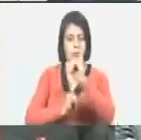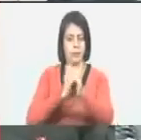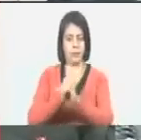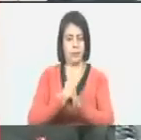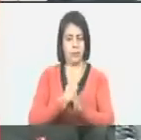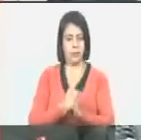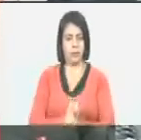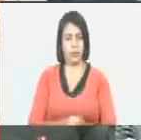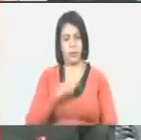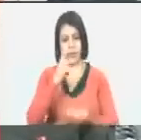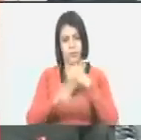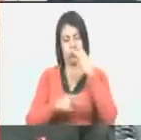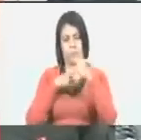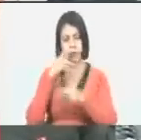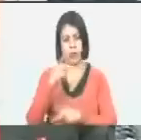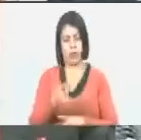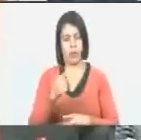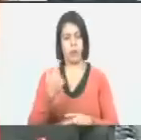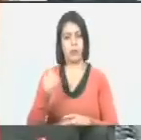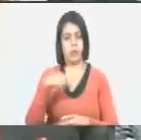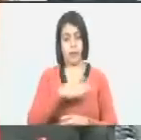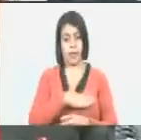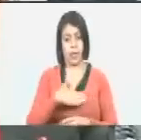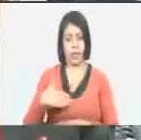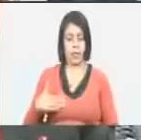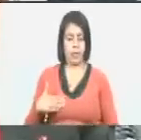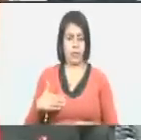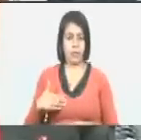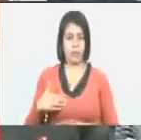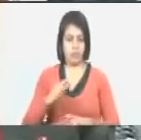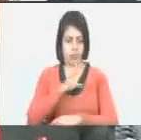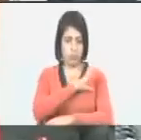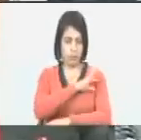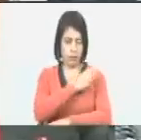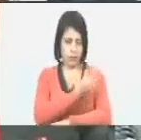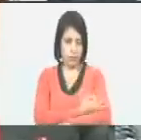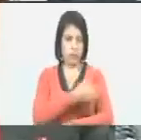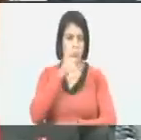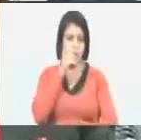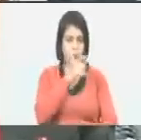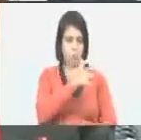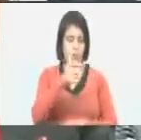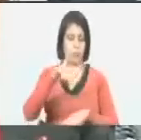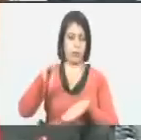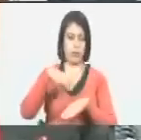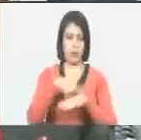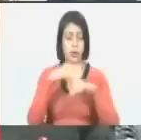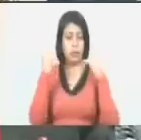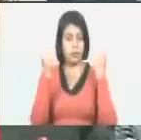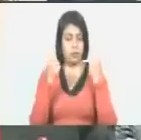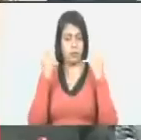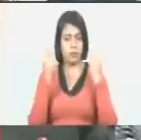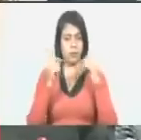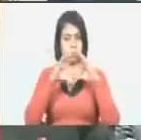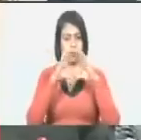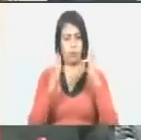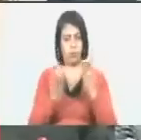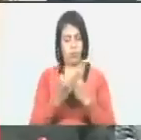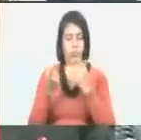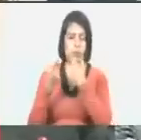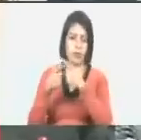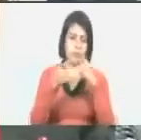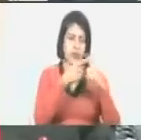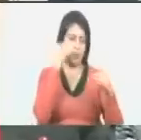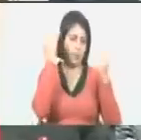internacional de la política exterior que pretendía fortalecer la soberanía nacional y promover un mundo